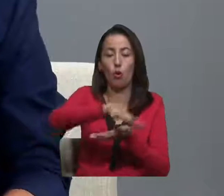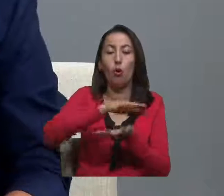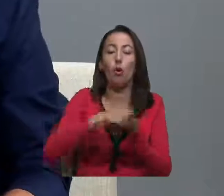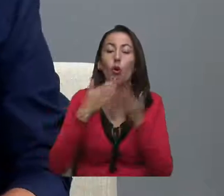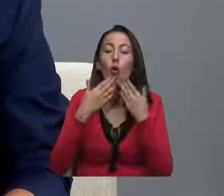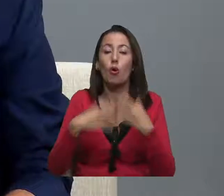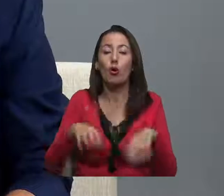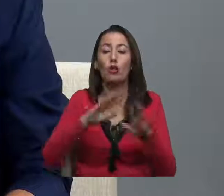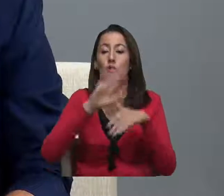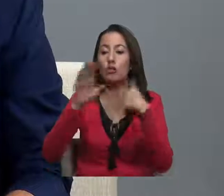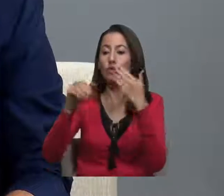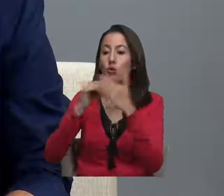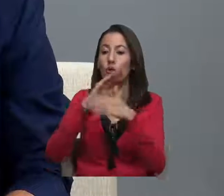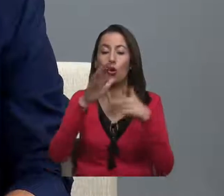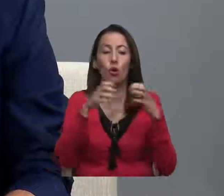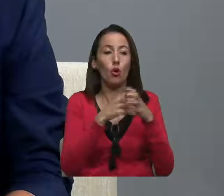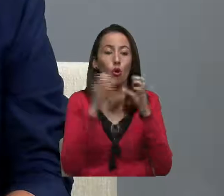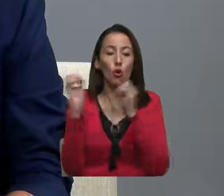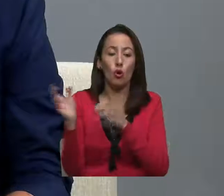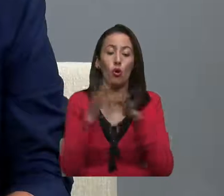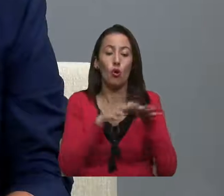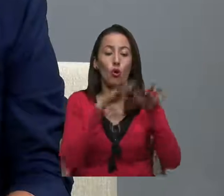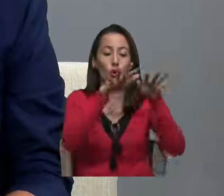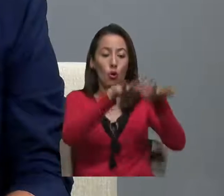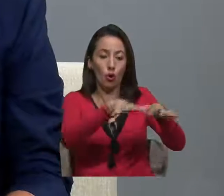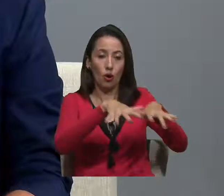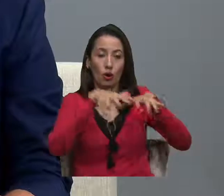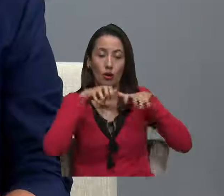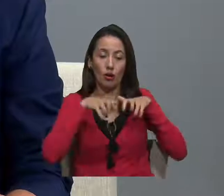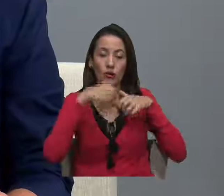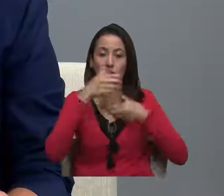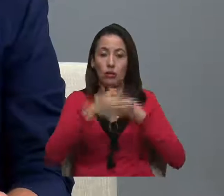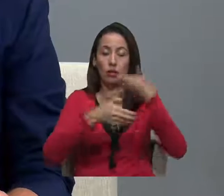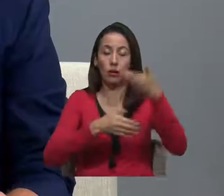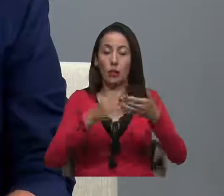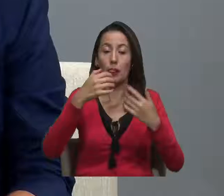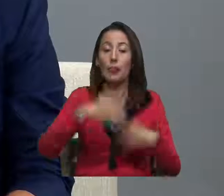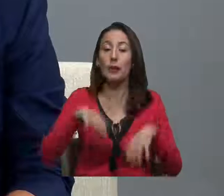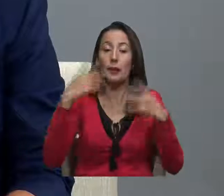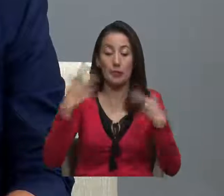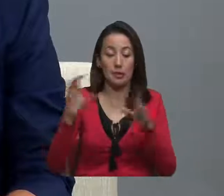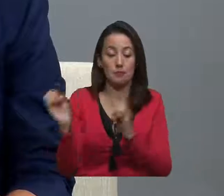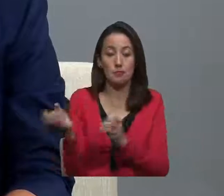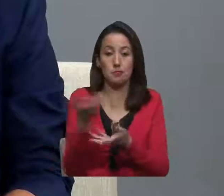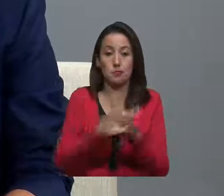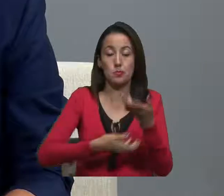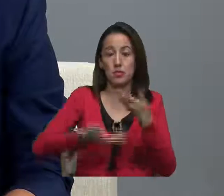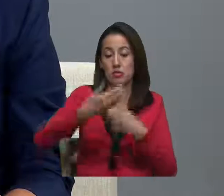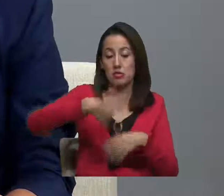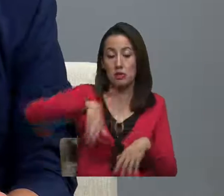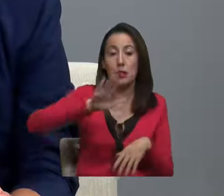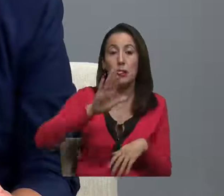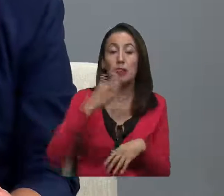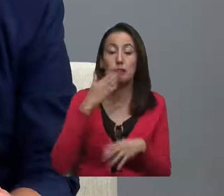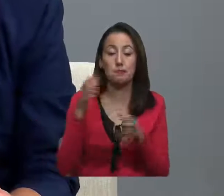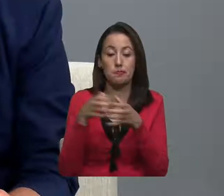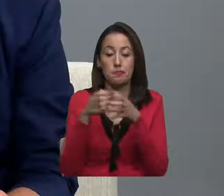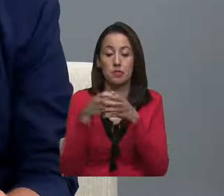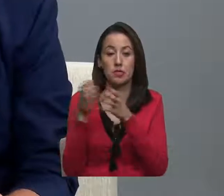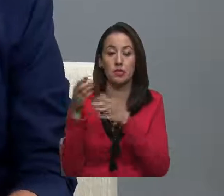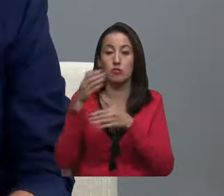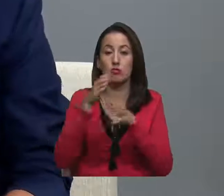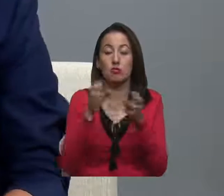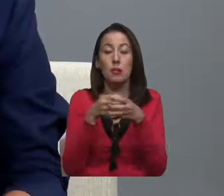uno todos los insumos para la agricultura y para sobre todo para los productos fuertes si de exportación o de consumo masivo